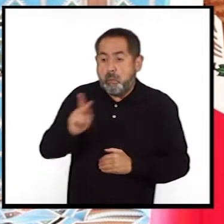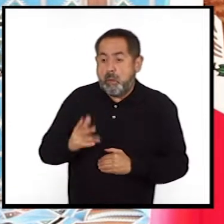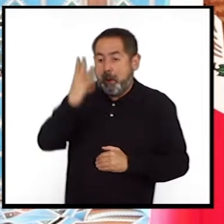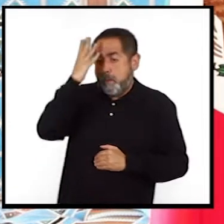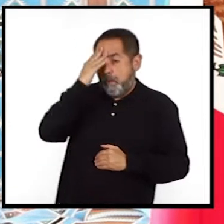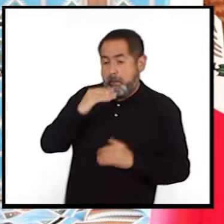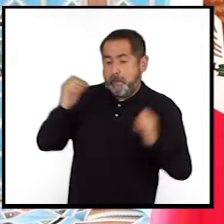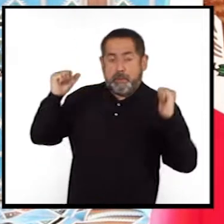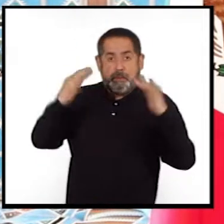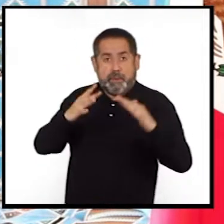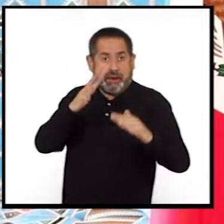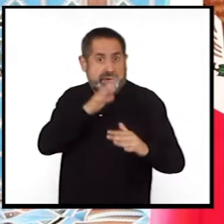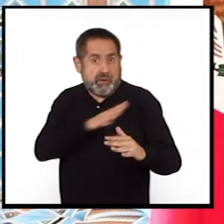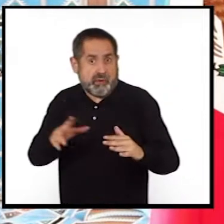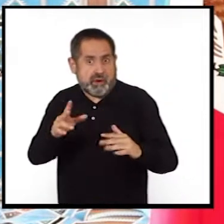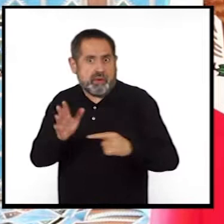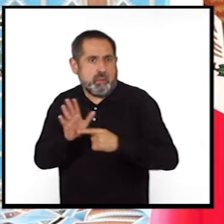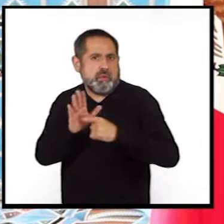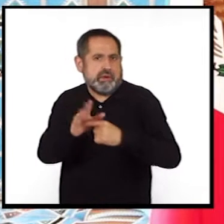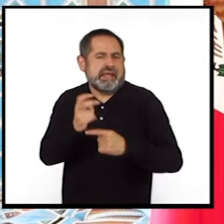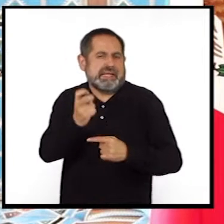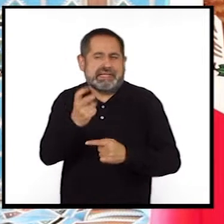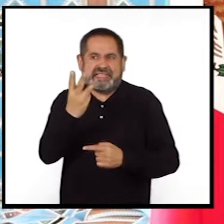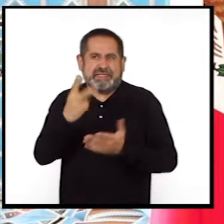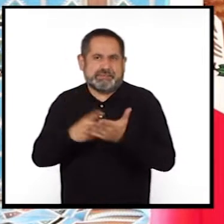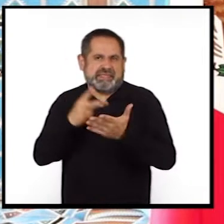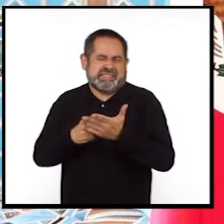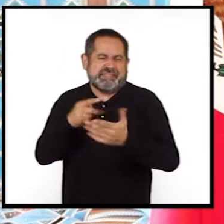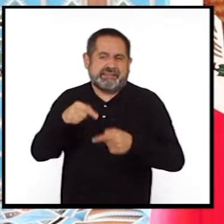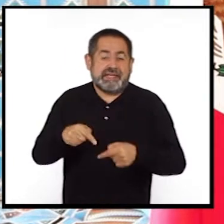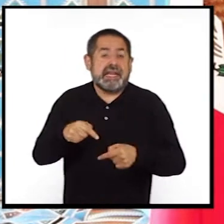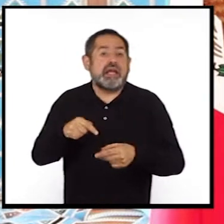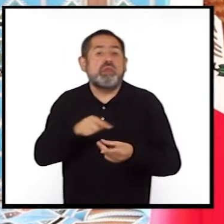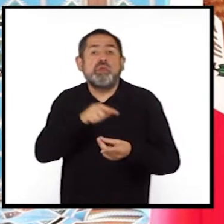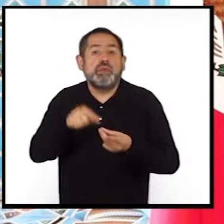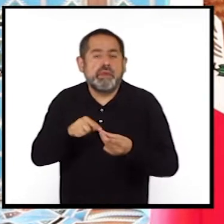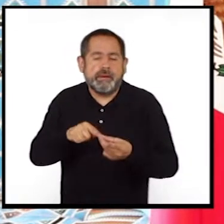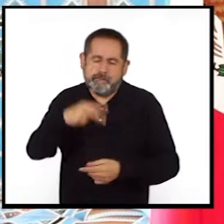maravillosos pueblos mágicos y mi querido